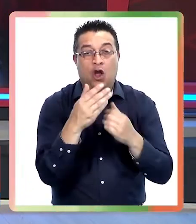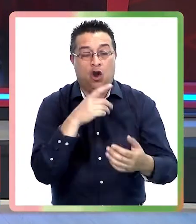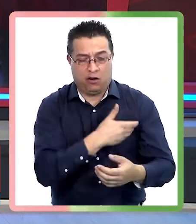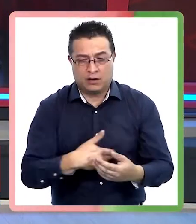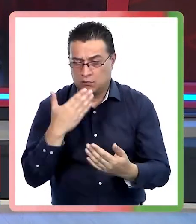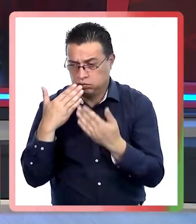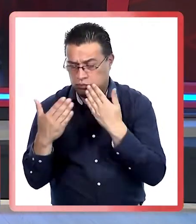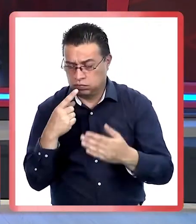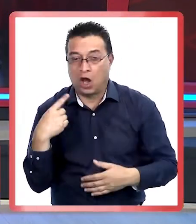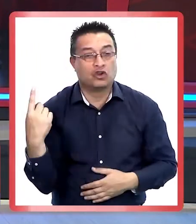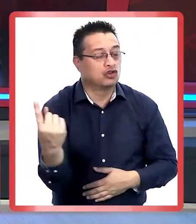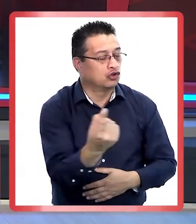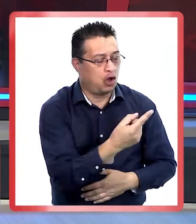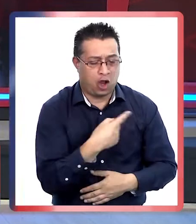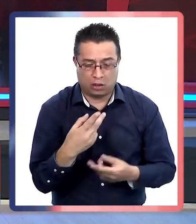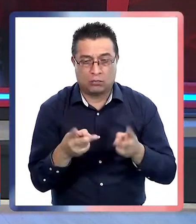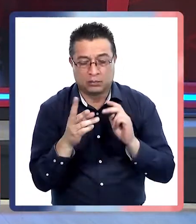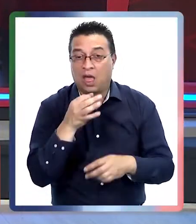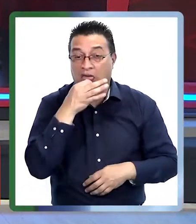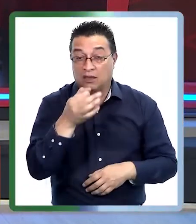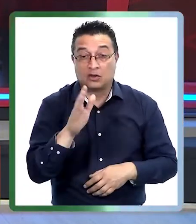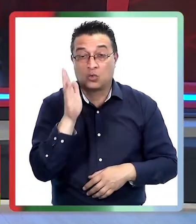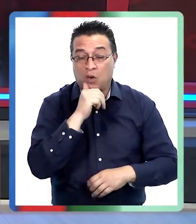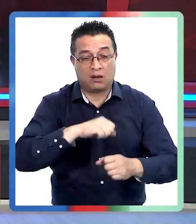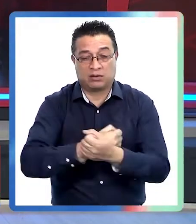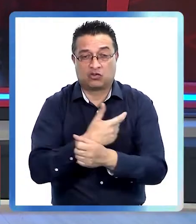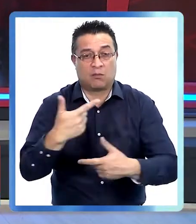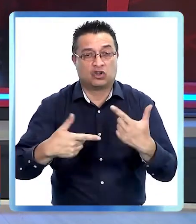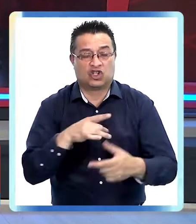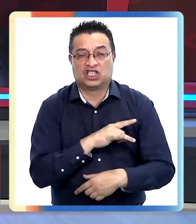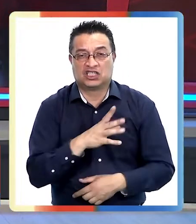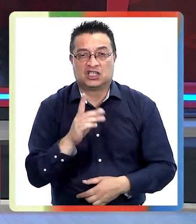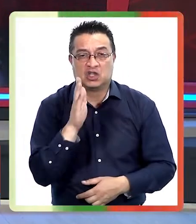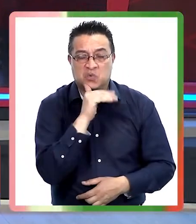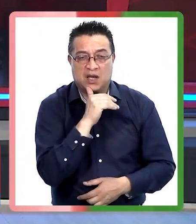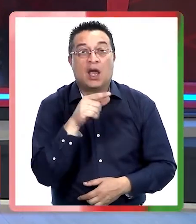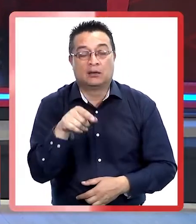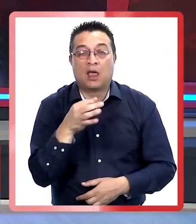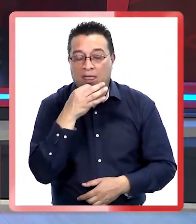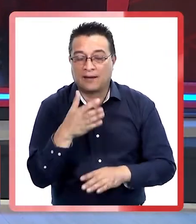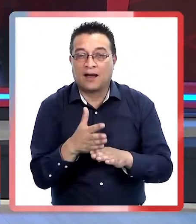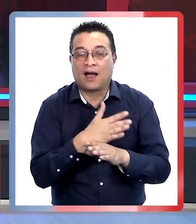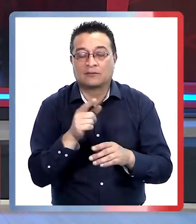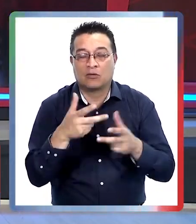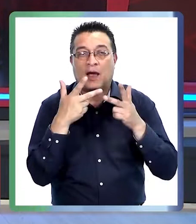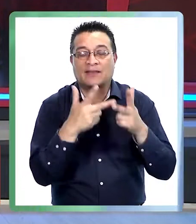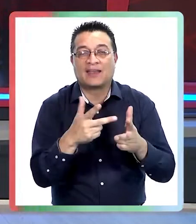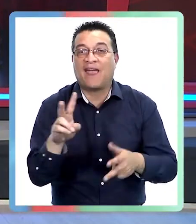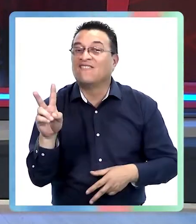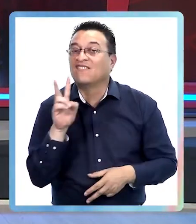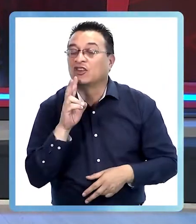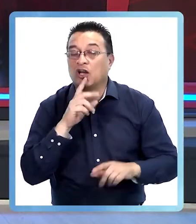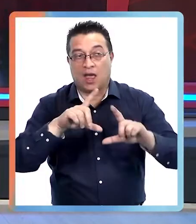el diálogo con todos los sectores y negó la existencia de presos políticos en Chile. Su visita estuvo precedida por un atentado en Victoria,